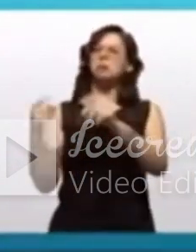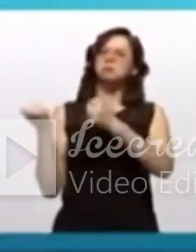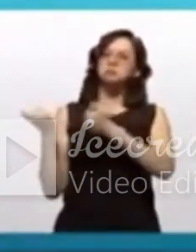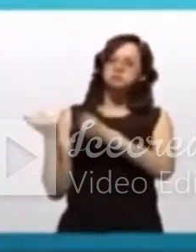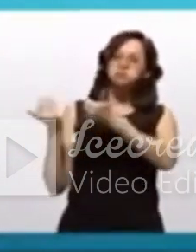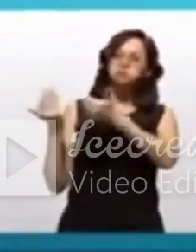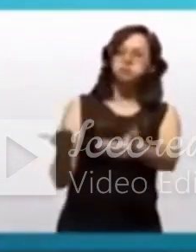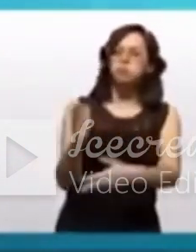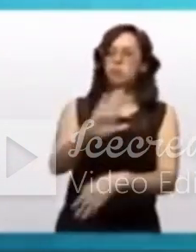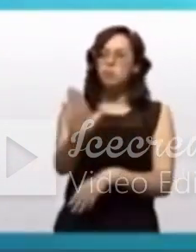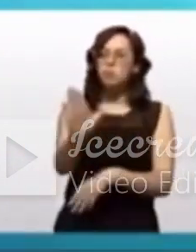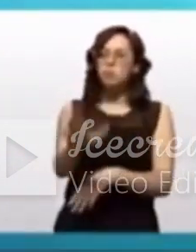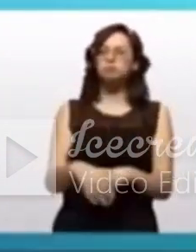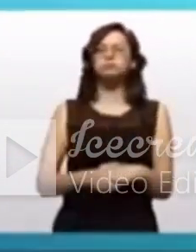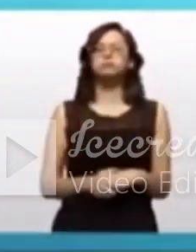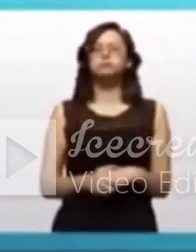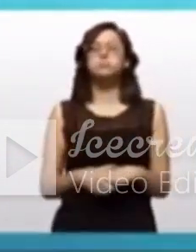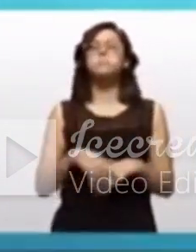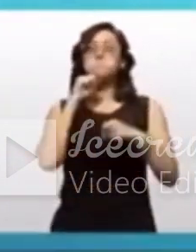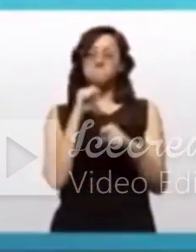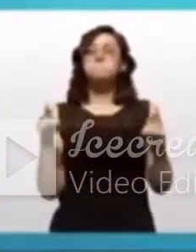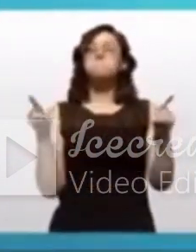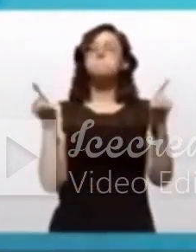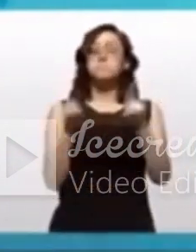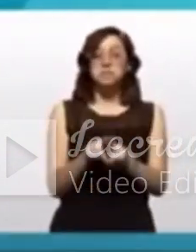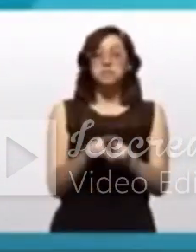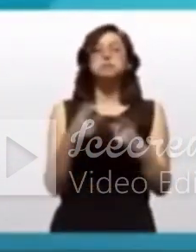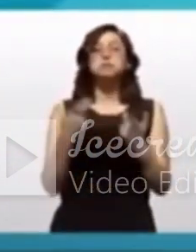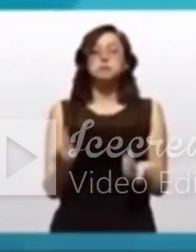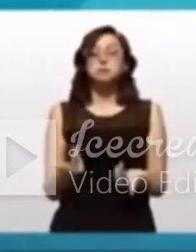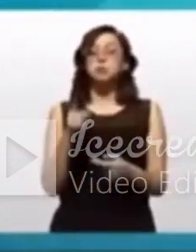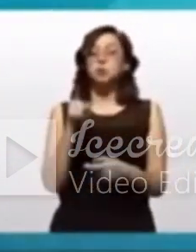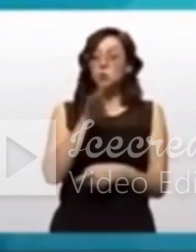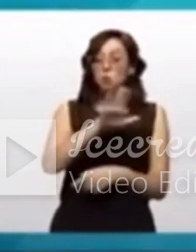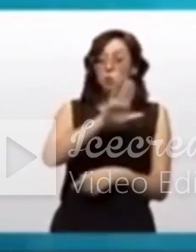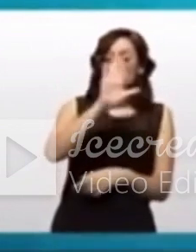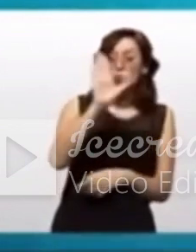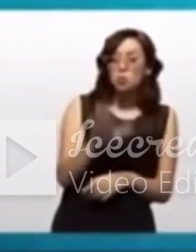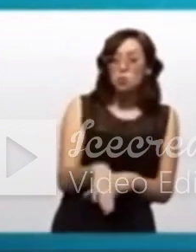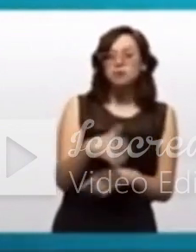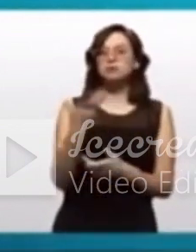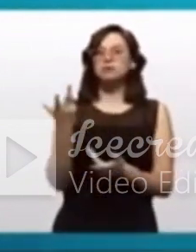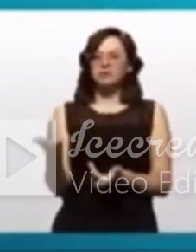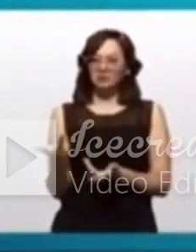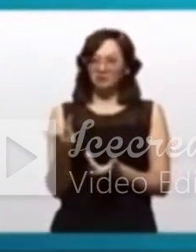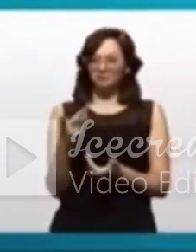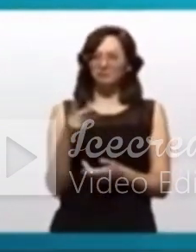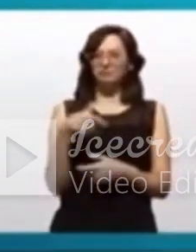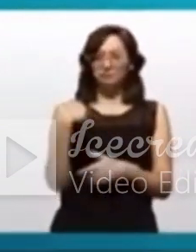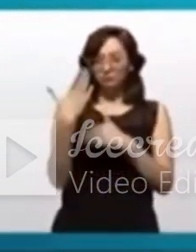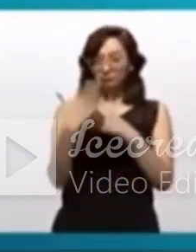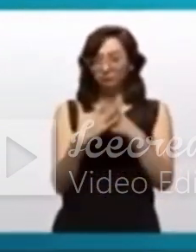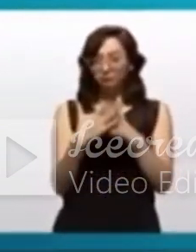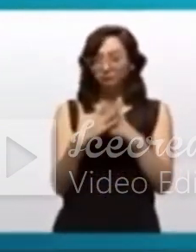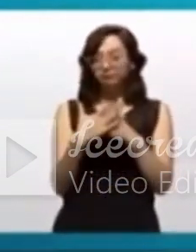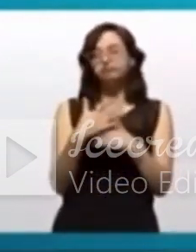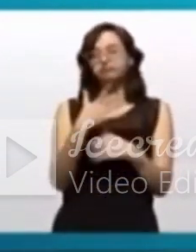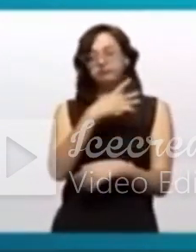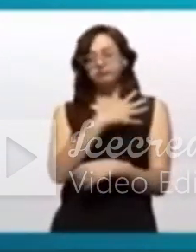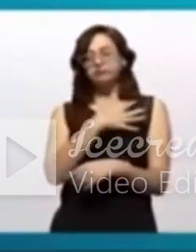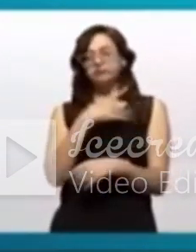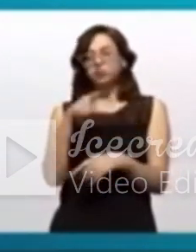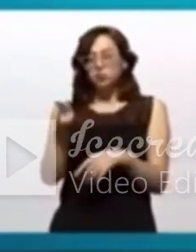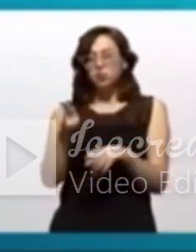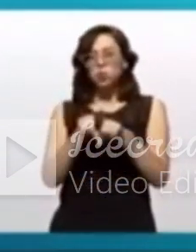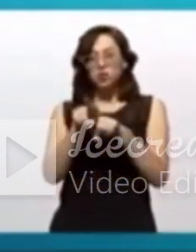recién fallecidos. También la muerte, sombra que vigila al vivo antes de llevárselo, abrazaría a tu hermano menor en tu niñez para